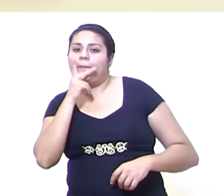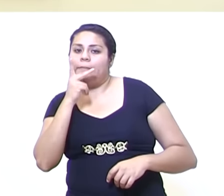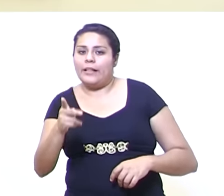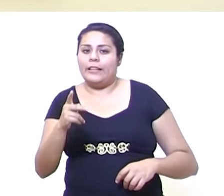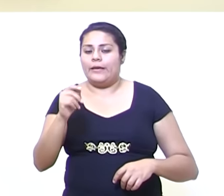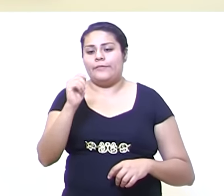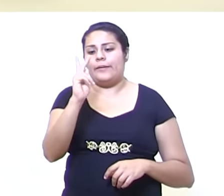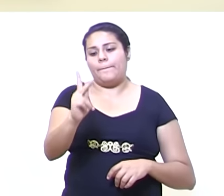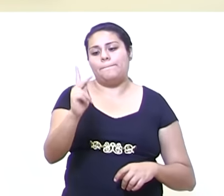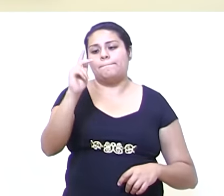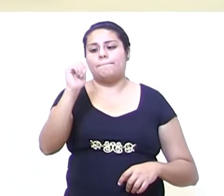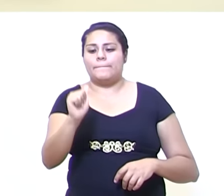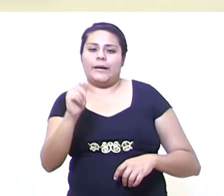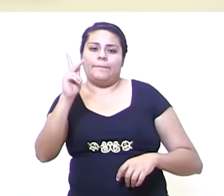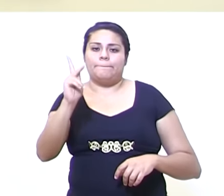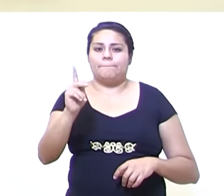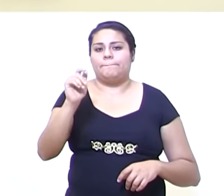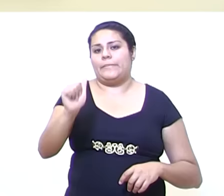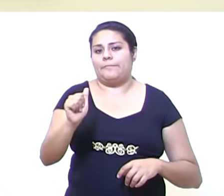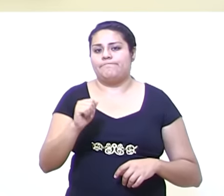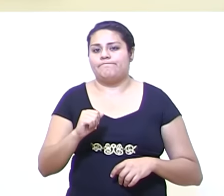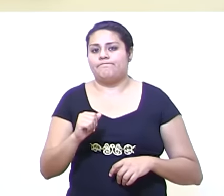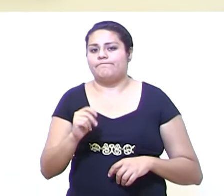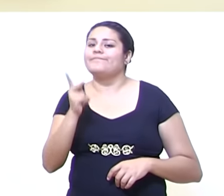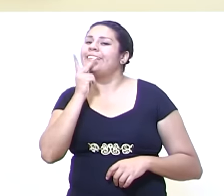cuento de Voy.